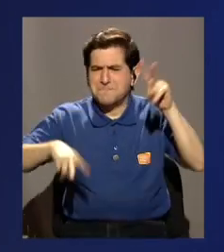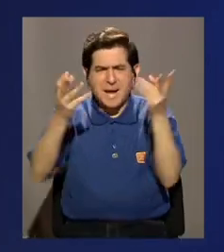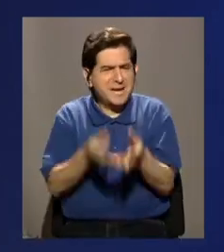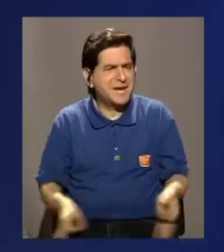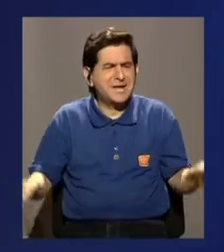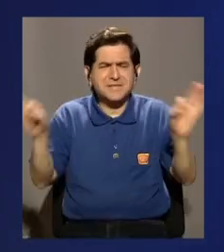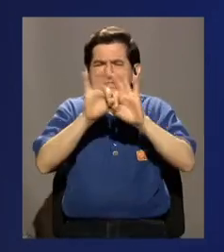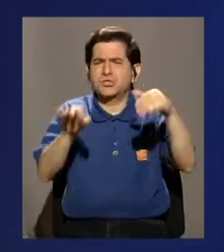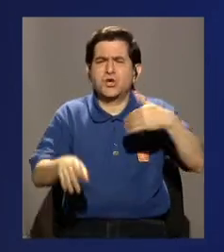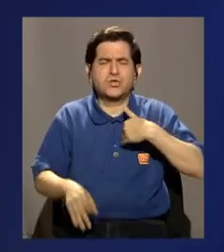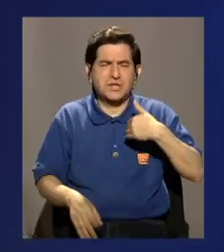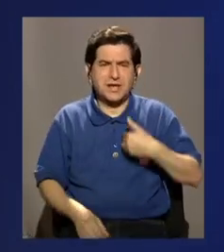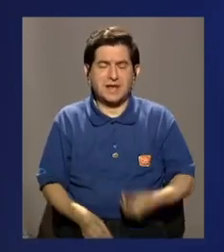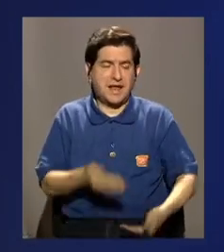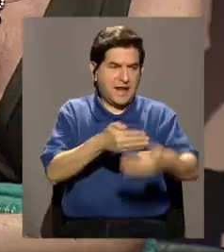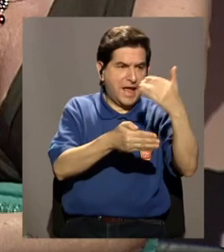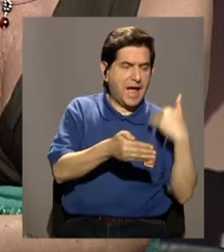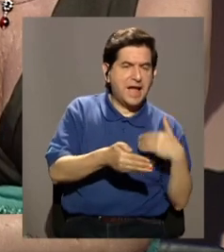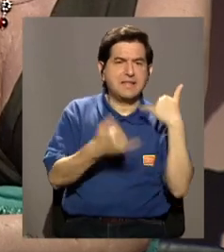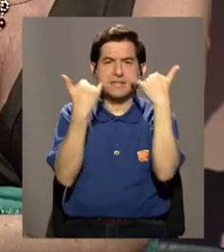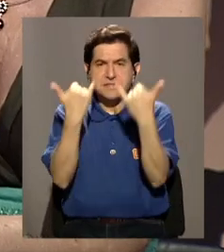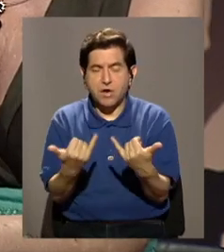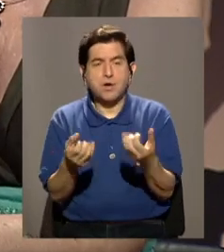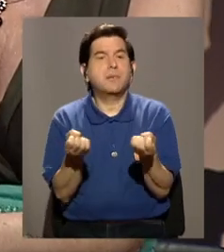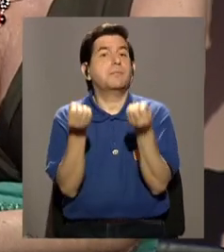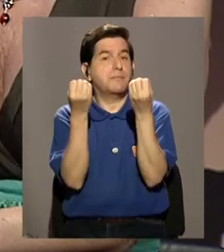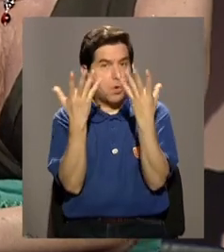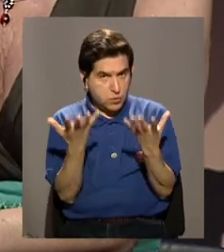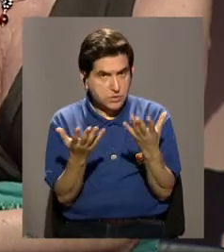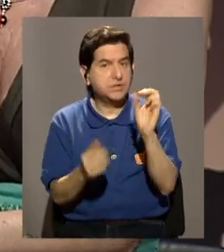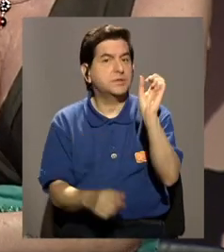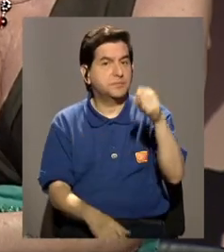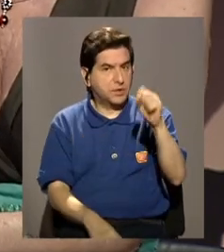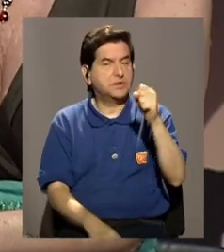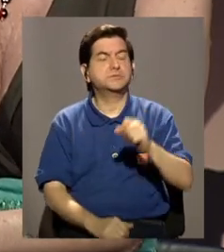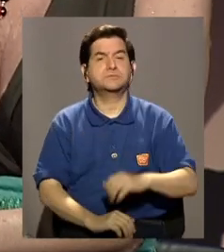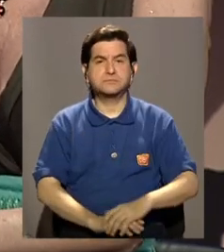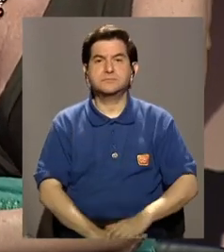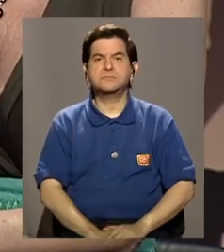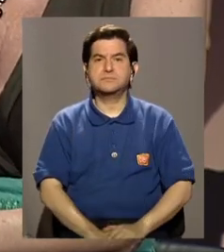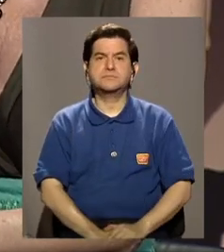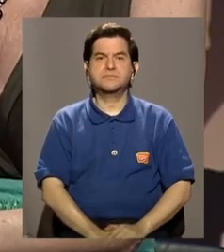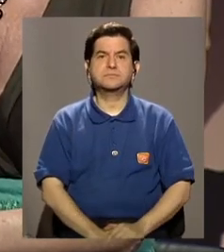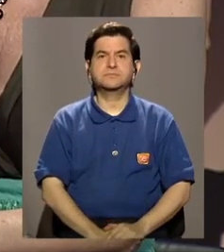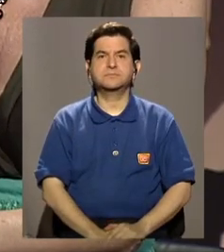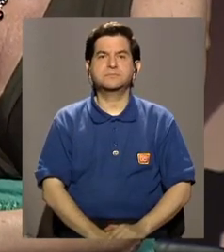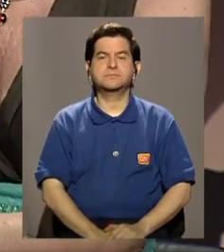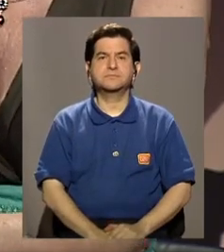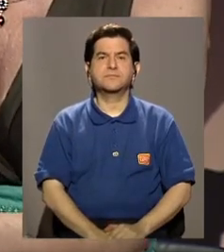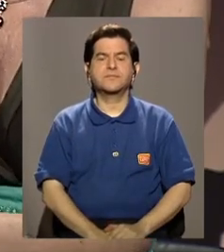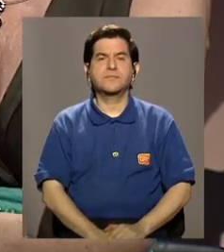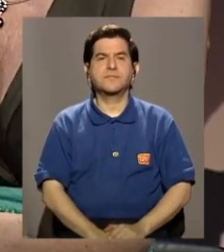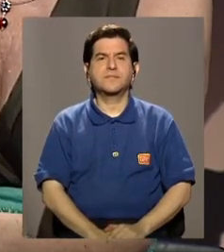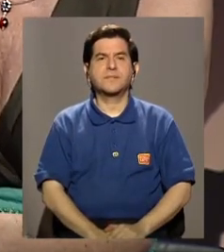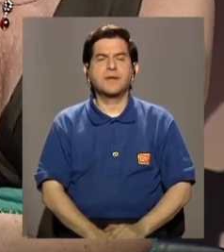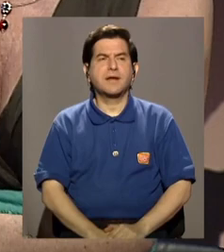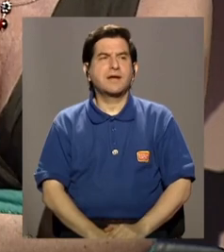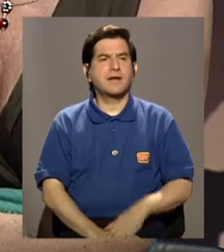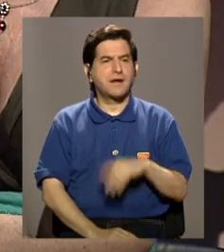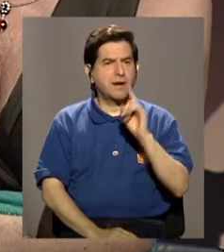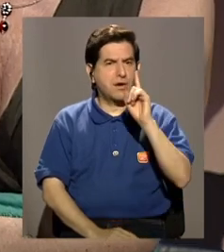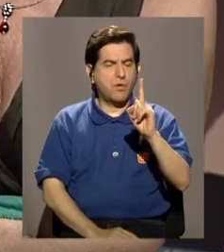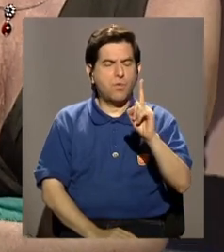entre aquella y es sí muchas en realidad muchas este hay una